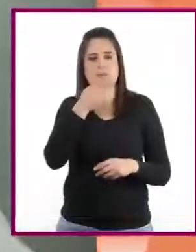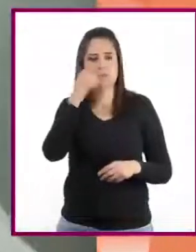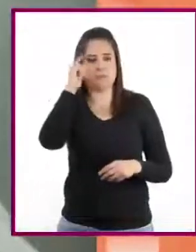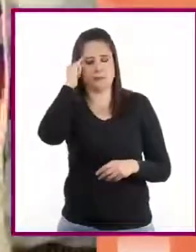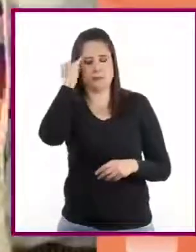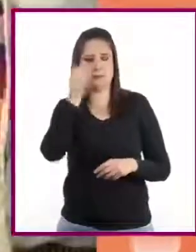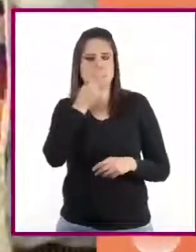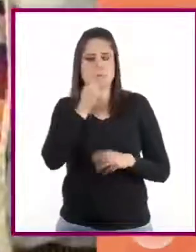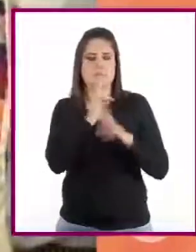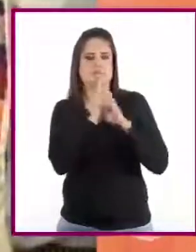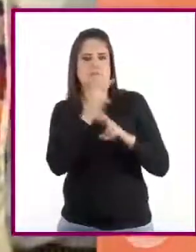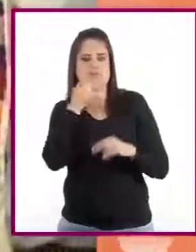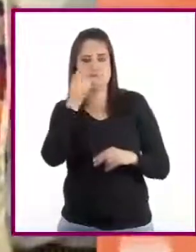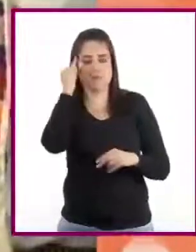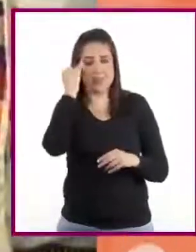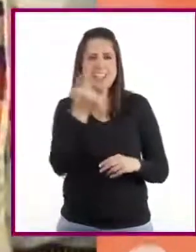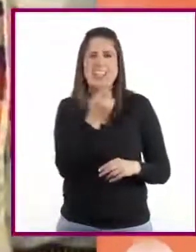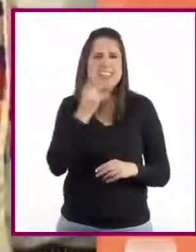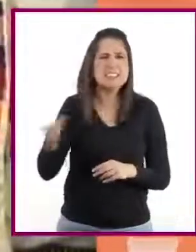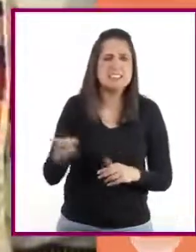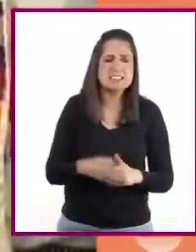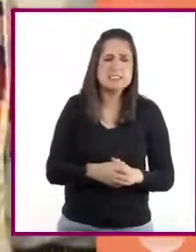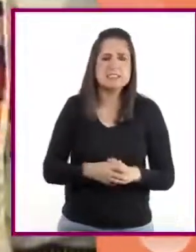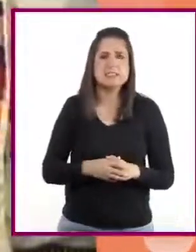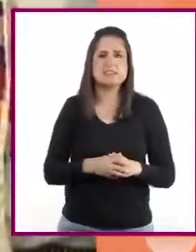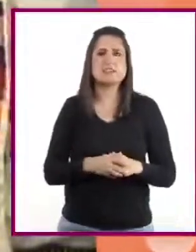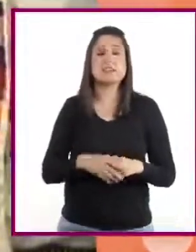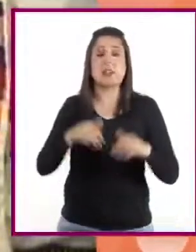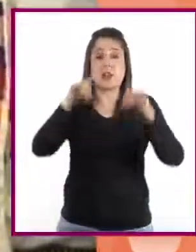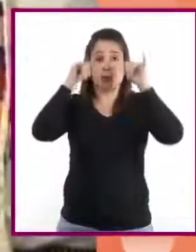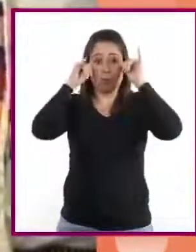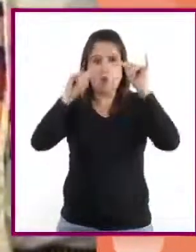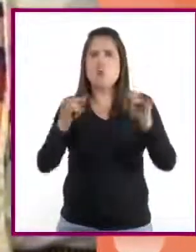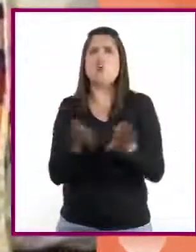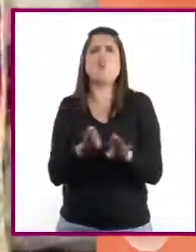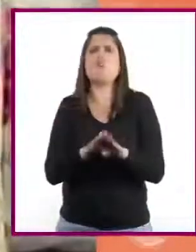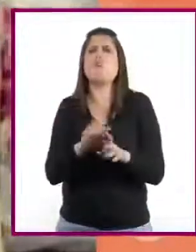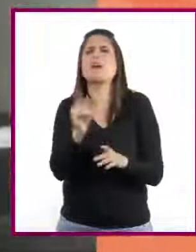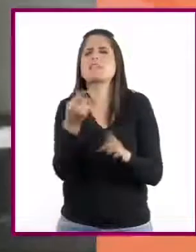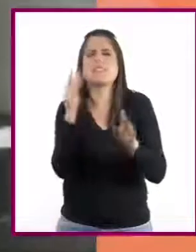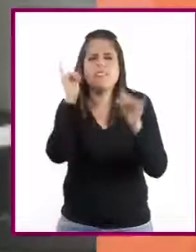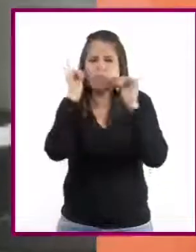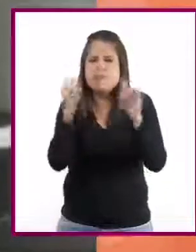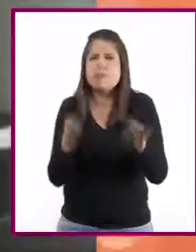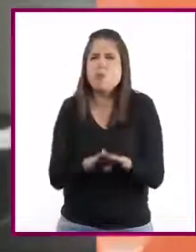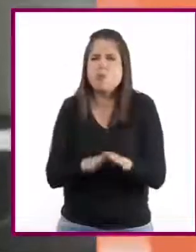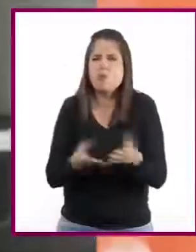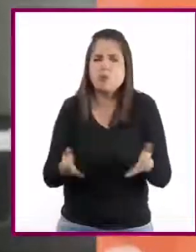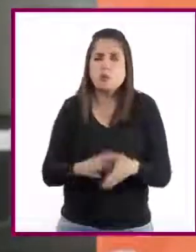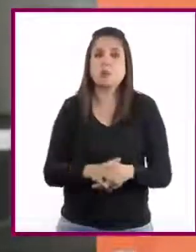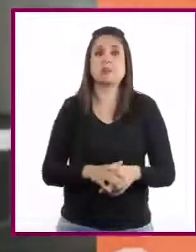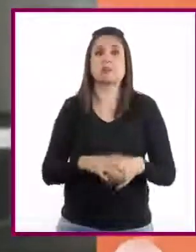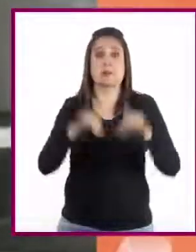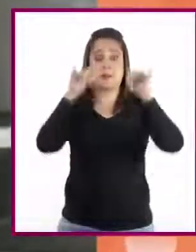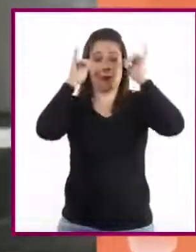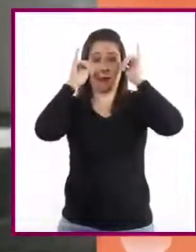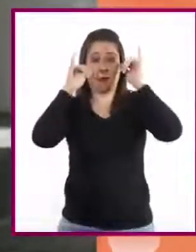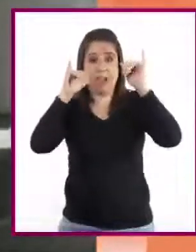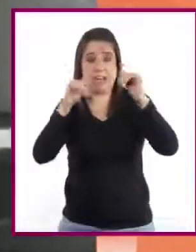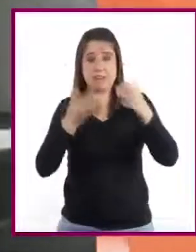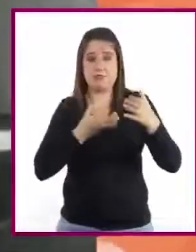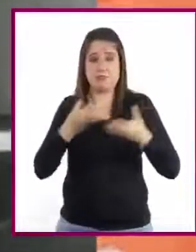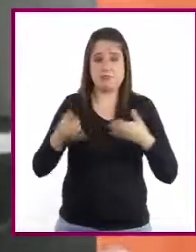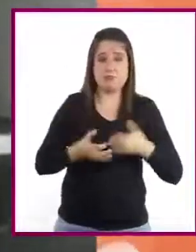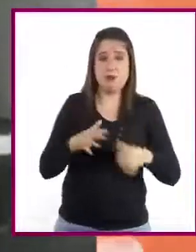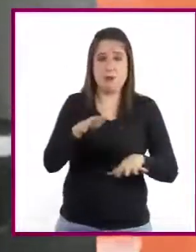de esta sana. ¿Qué dijo? ¿Cómo es la vaca? ¿Cómo es la vaca? La vaca es parda, con